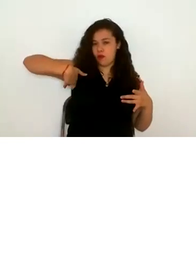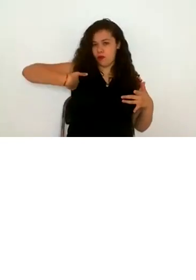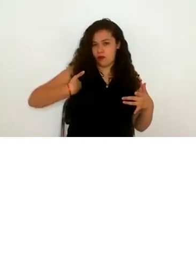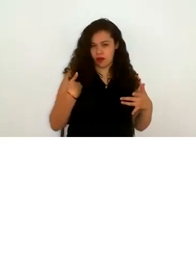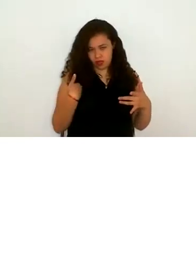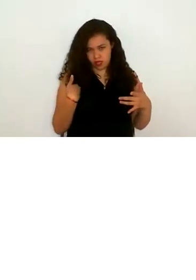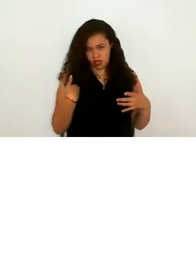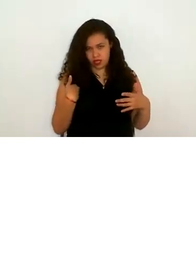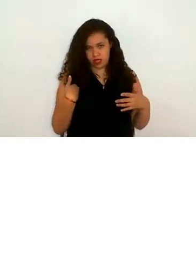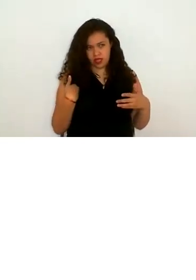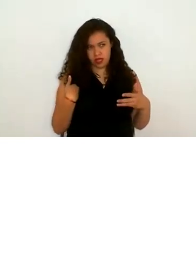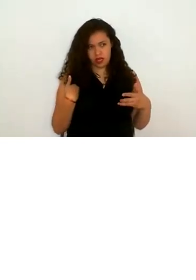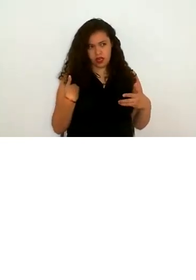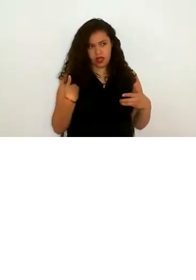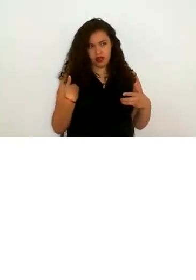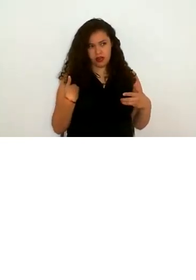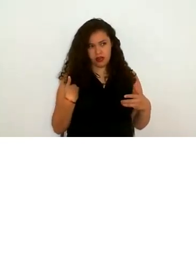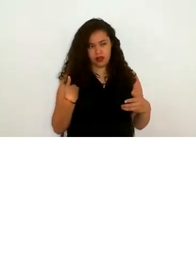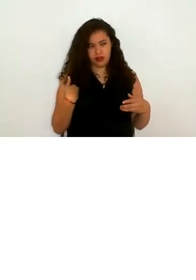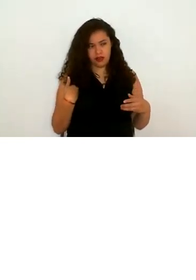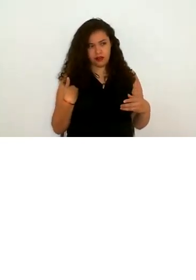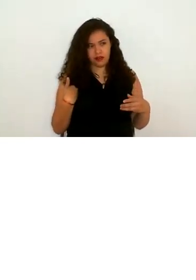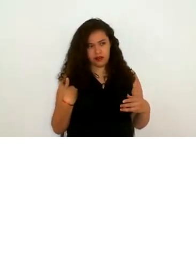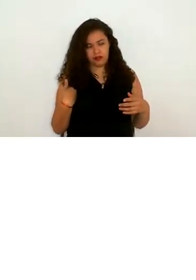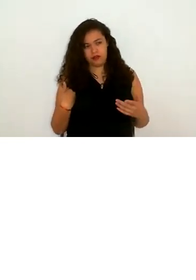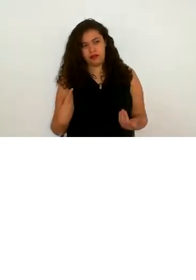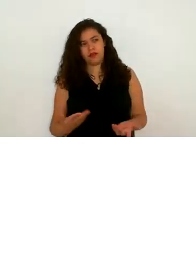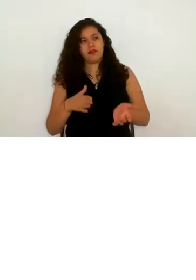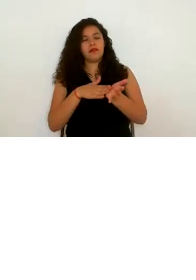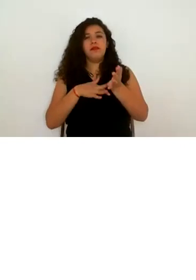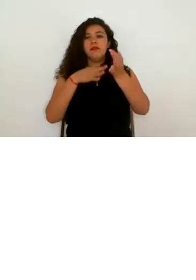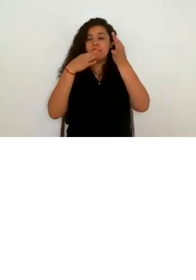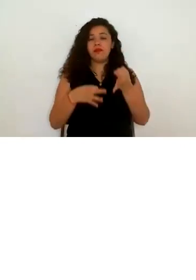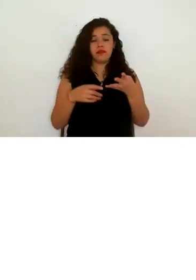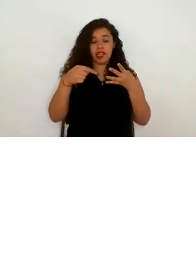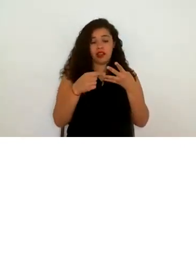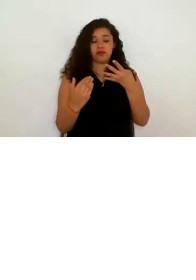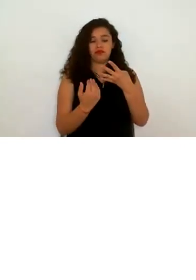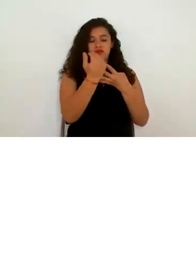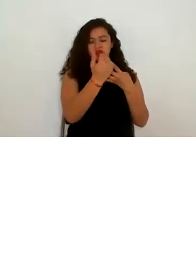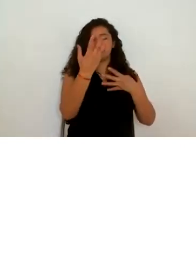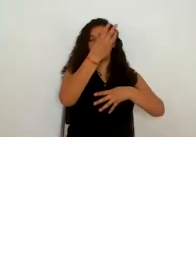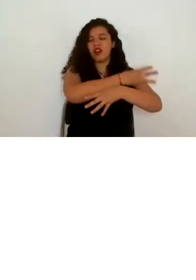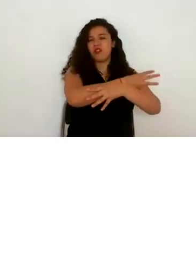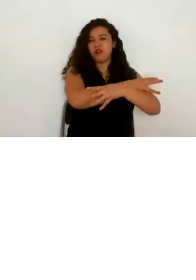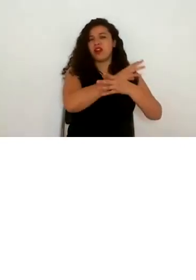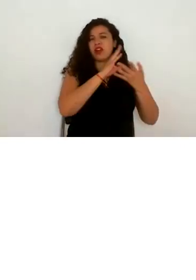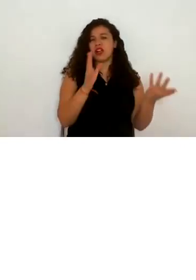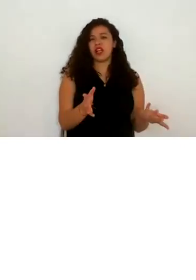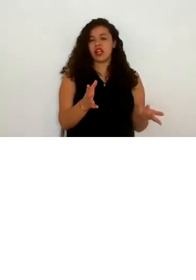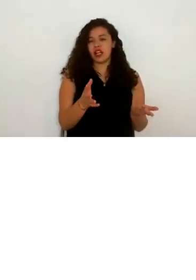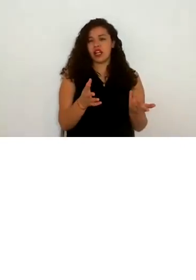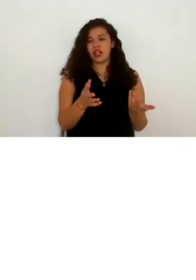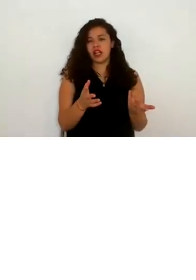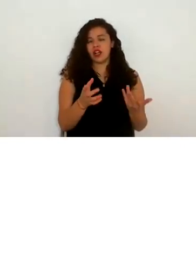el documento, sí, el documento original, y los otros documentos en Word que son editables solamente fueron los